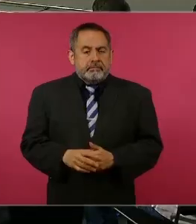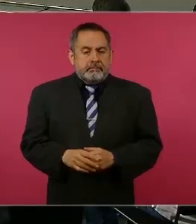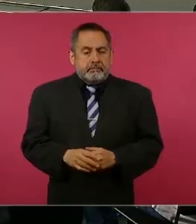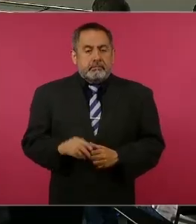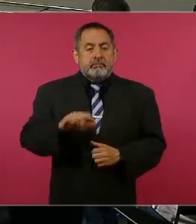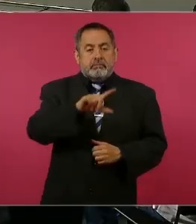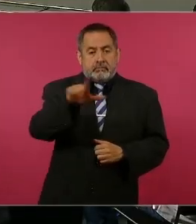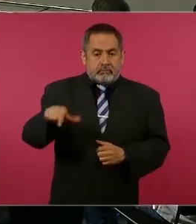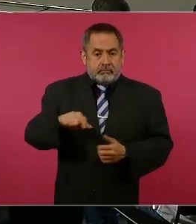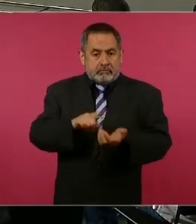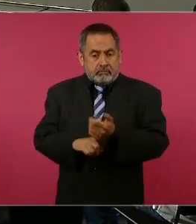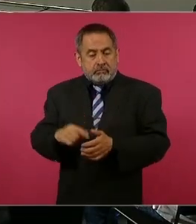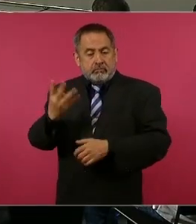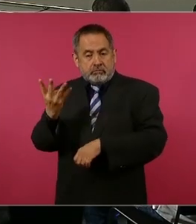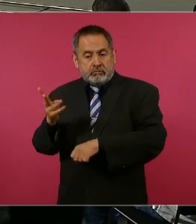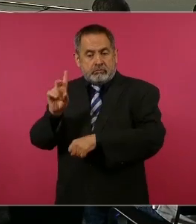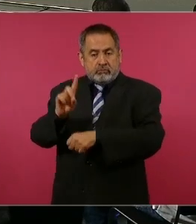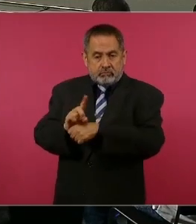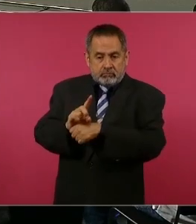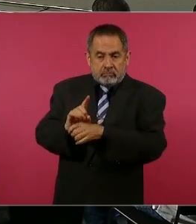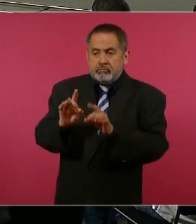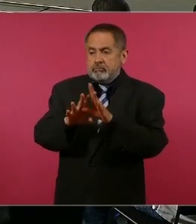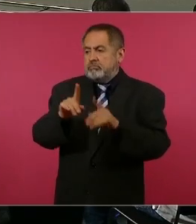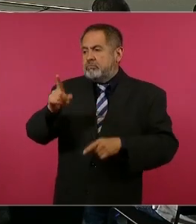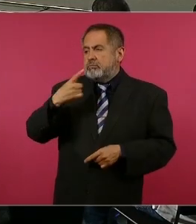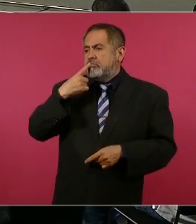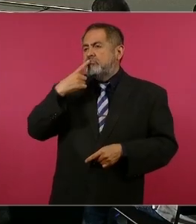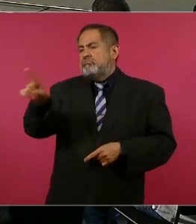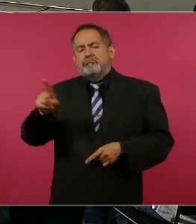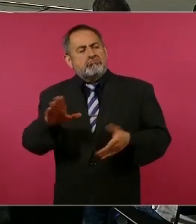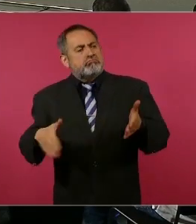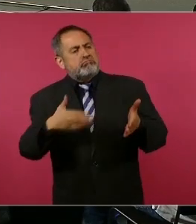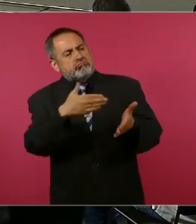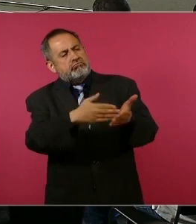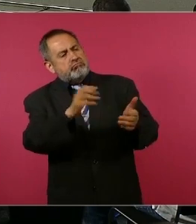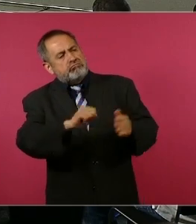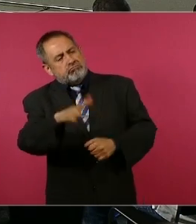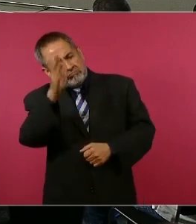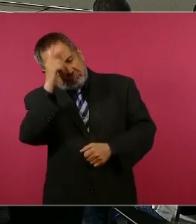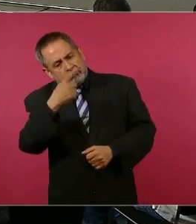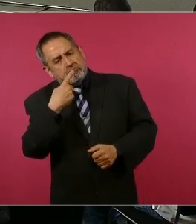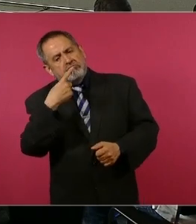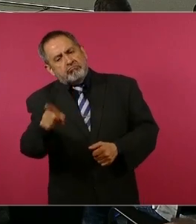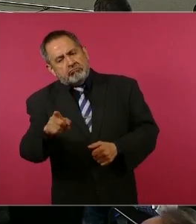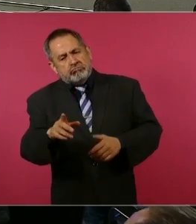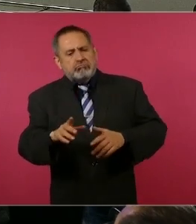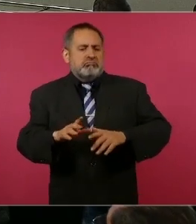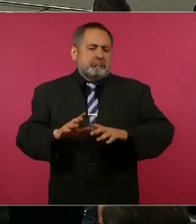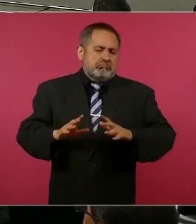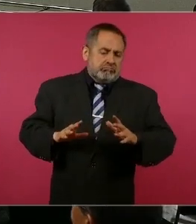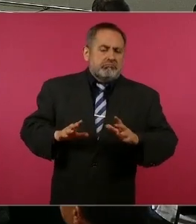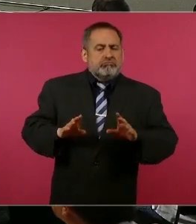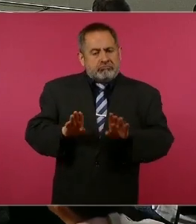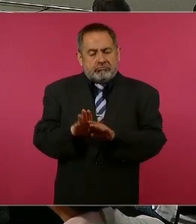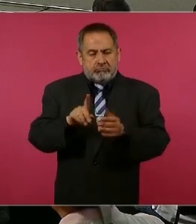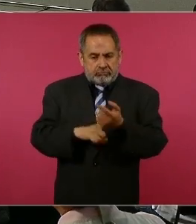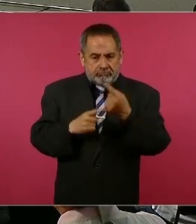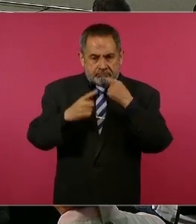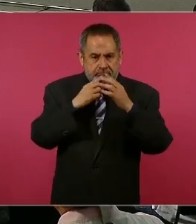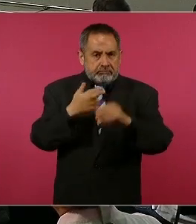periodo de 4 días donde puede haber impugnaciones, ¿no? Se pueden impugnar los resultados